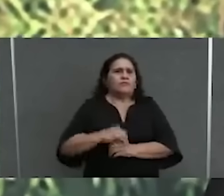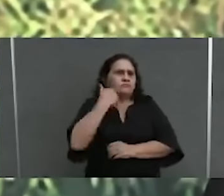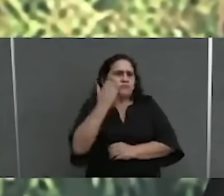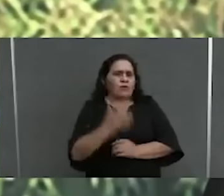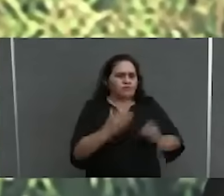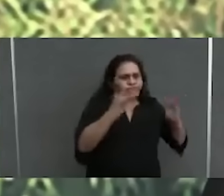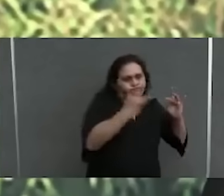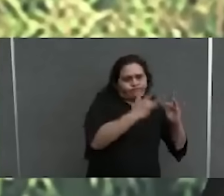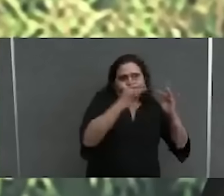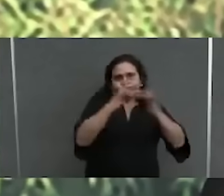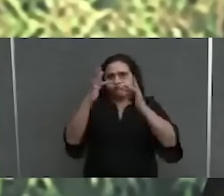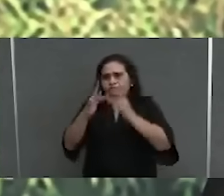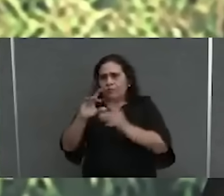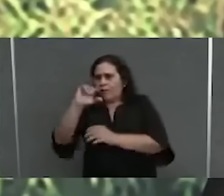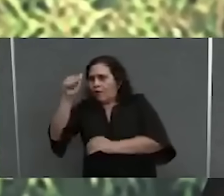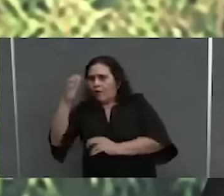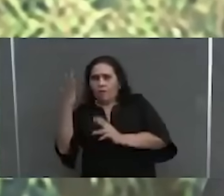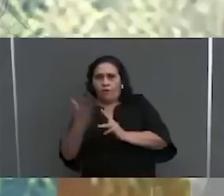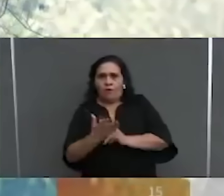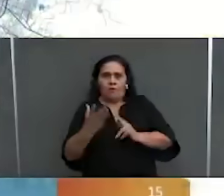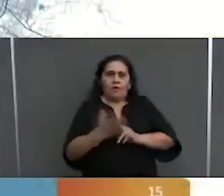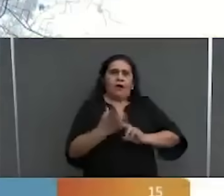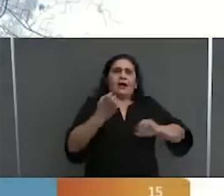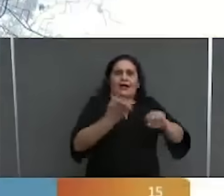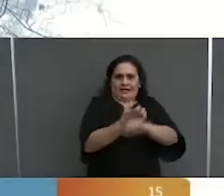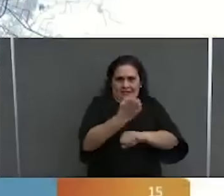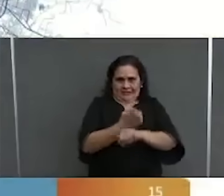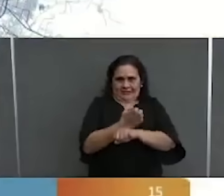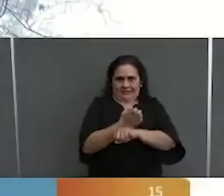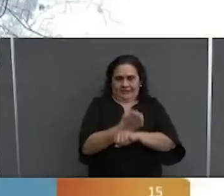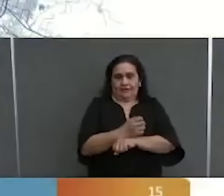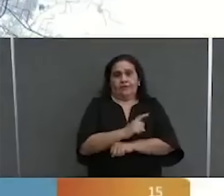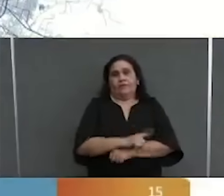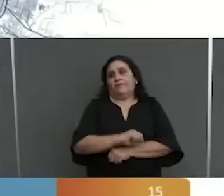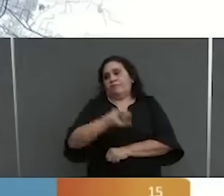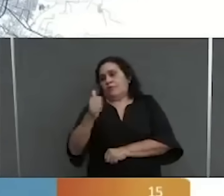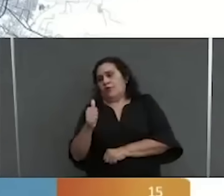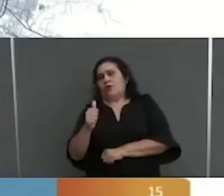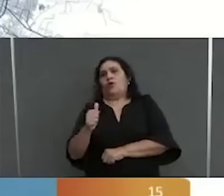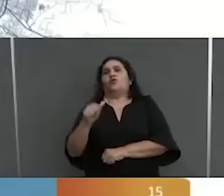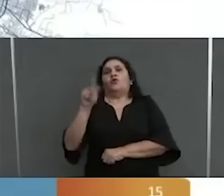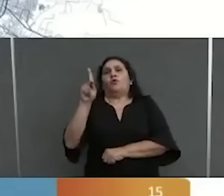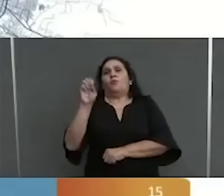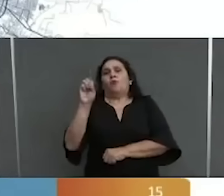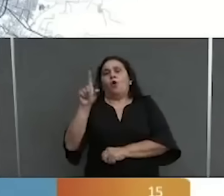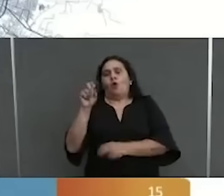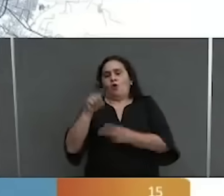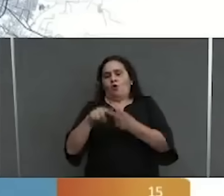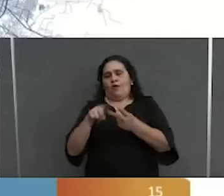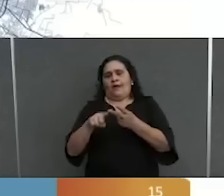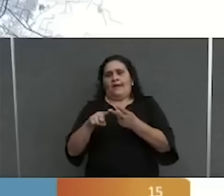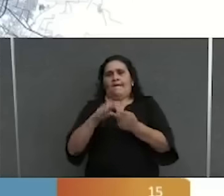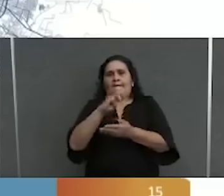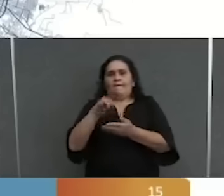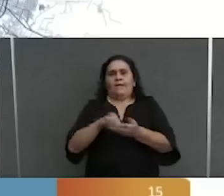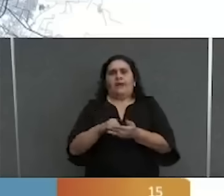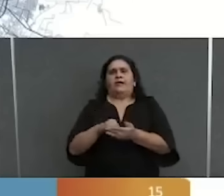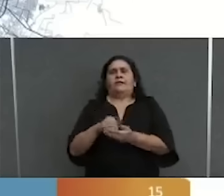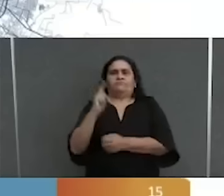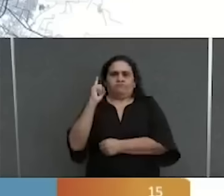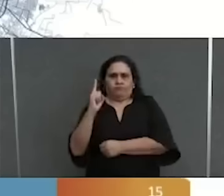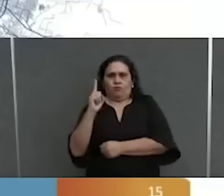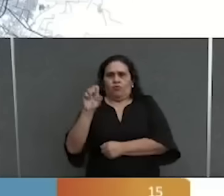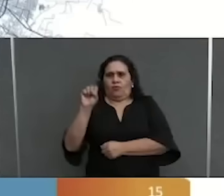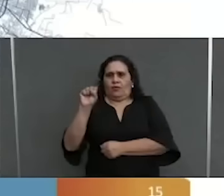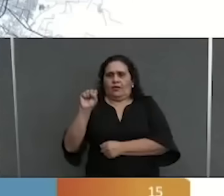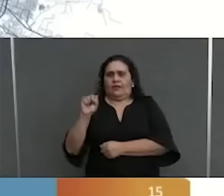y posteriormente al tren transísmico. El otro polo es el Mérida 1, que es más pequeño, es de 60 hectáreas y este